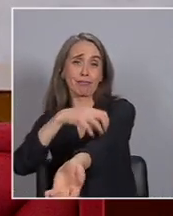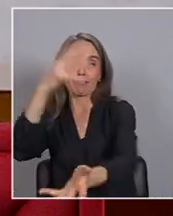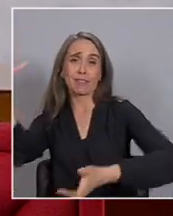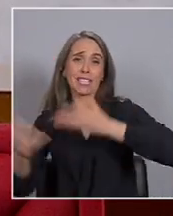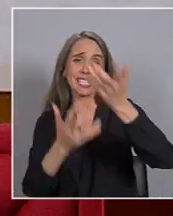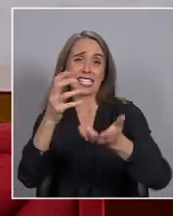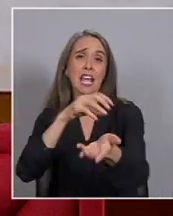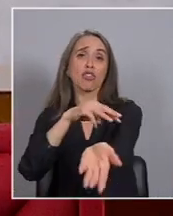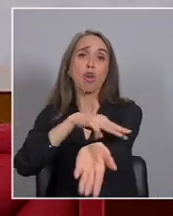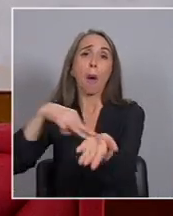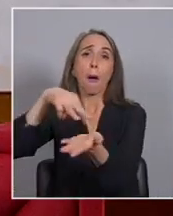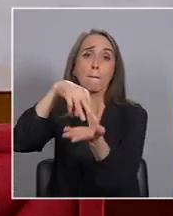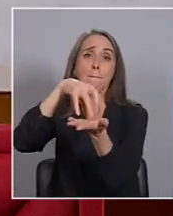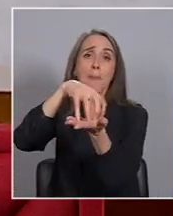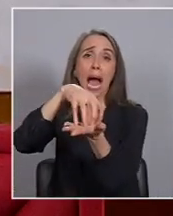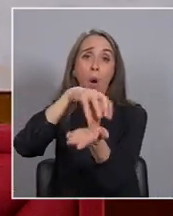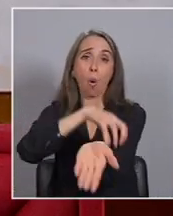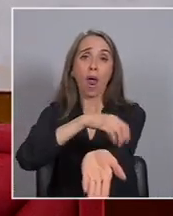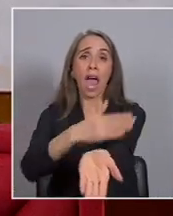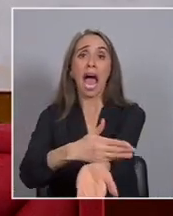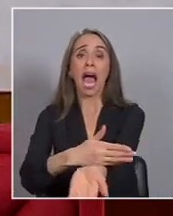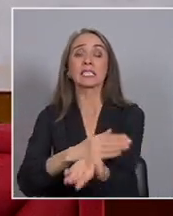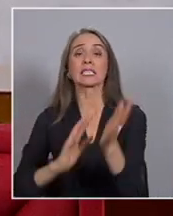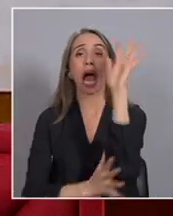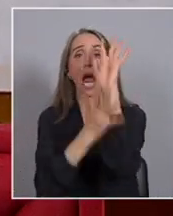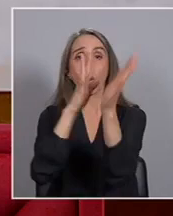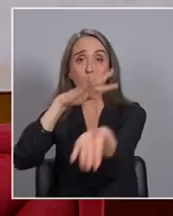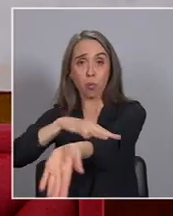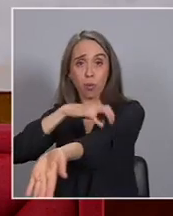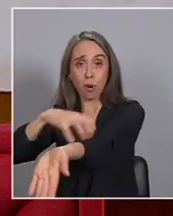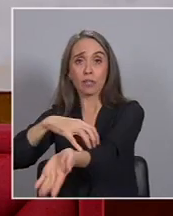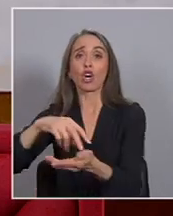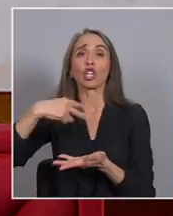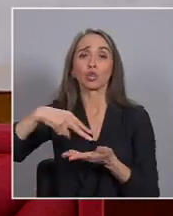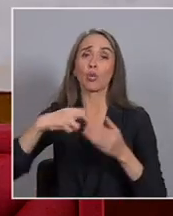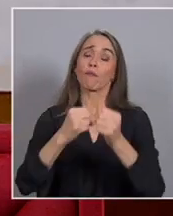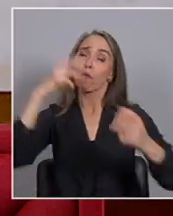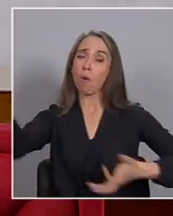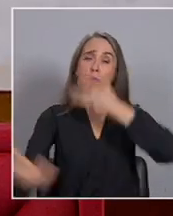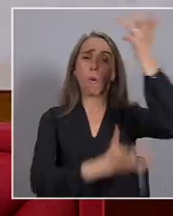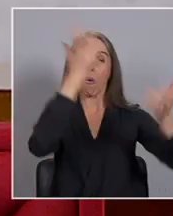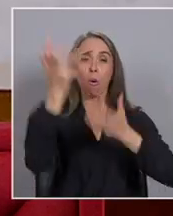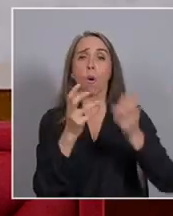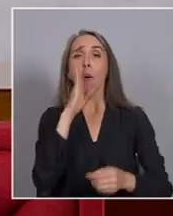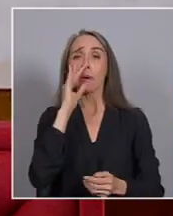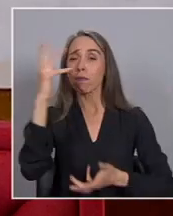el Maule a la Araucanía y golpeó con especial fuerza al Ñuble y al Biobío.